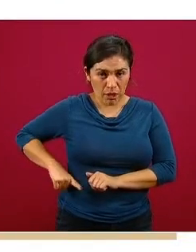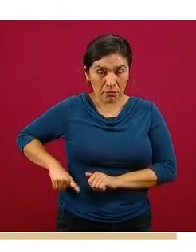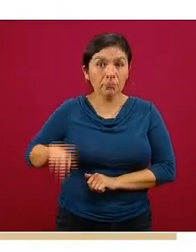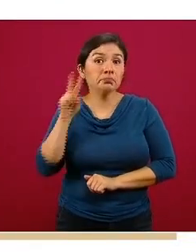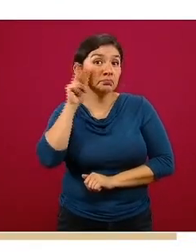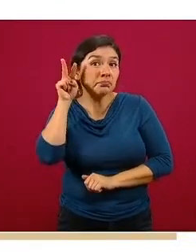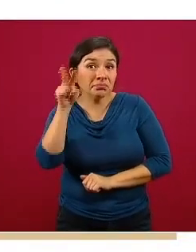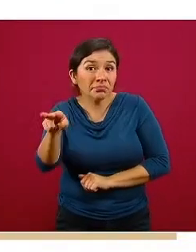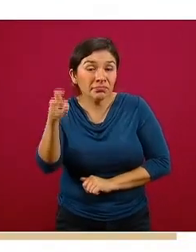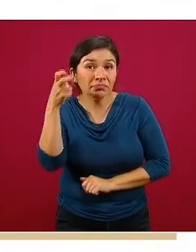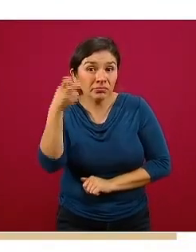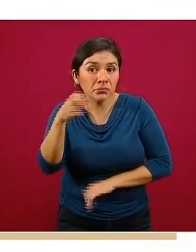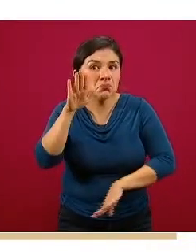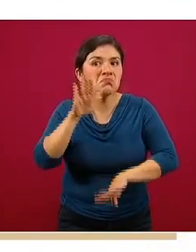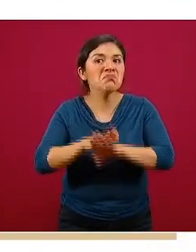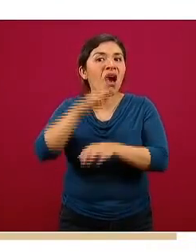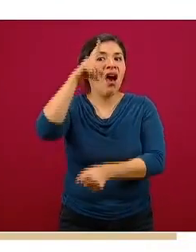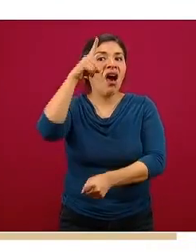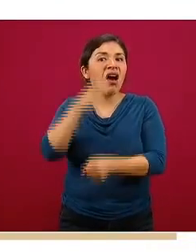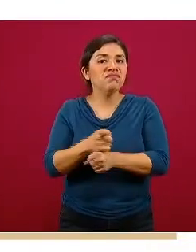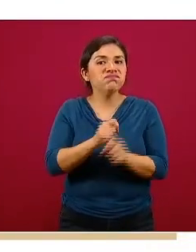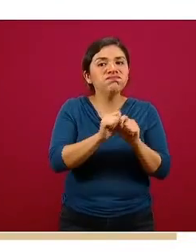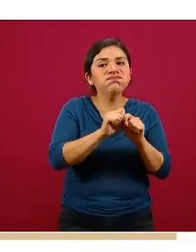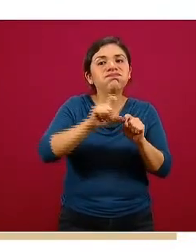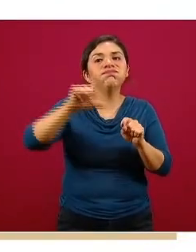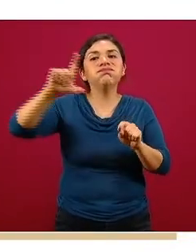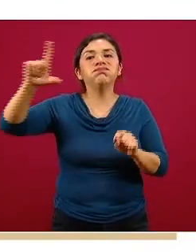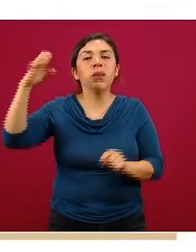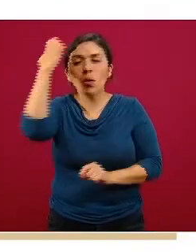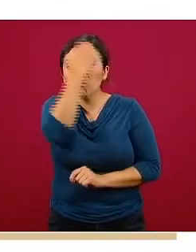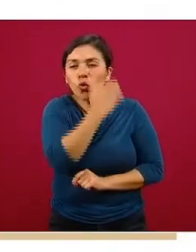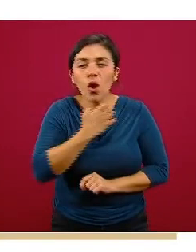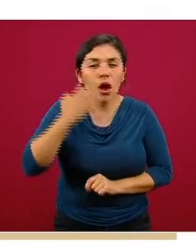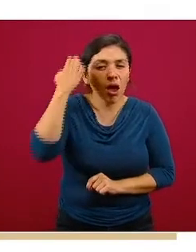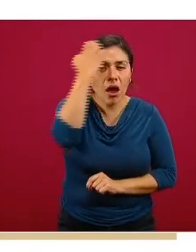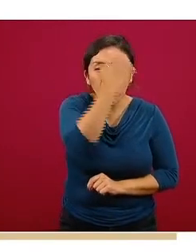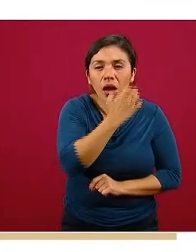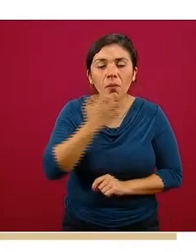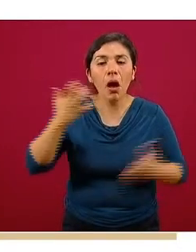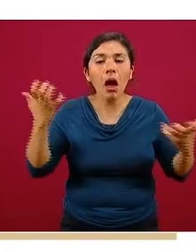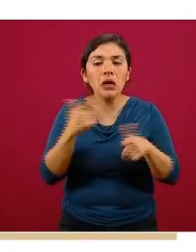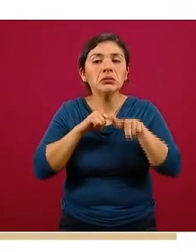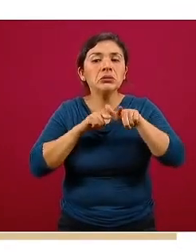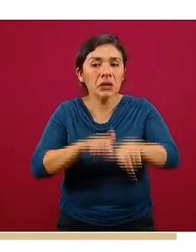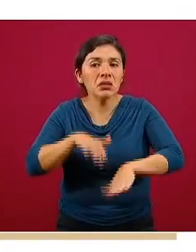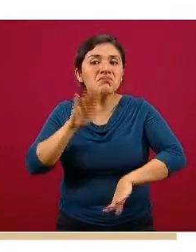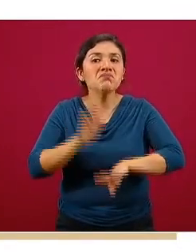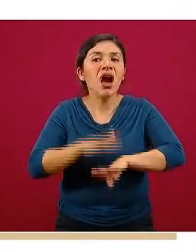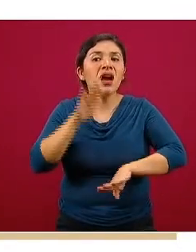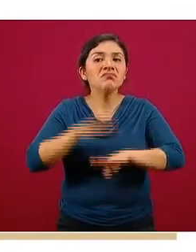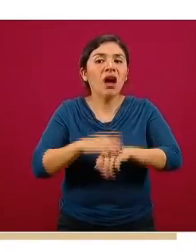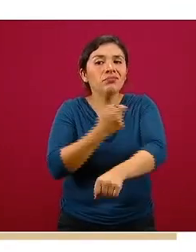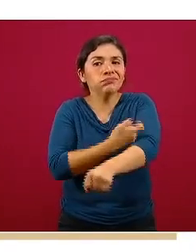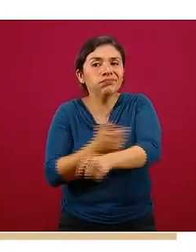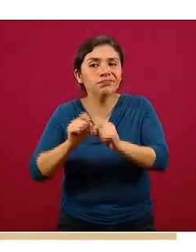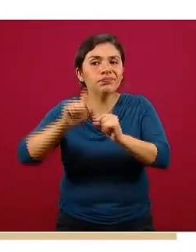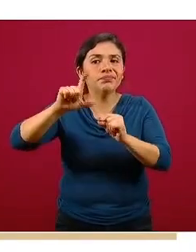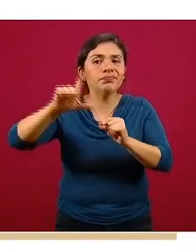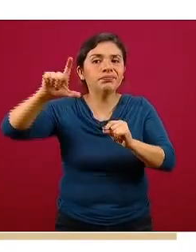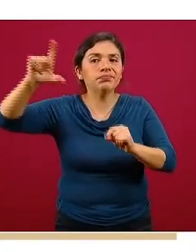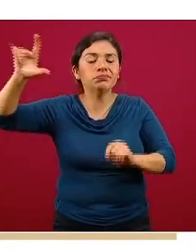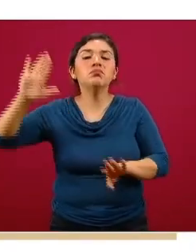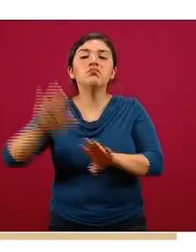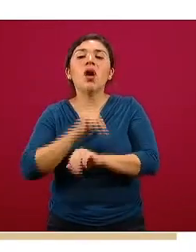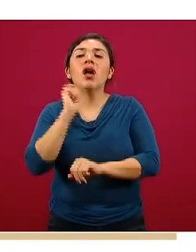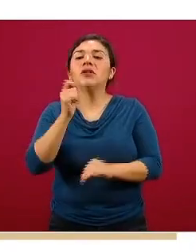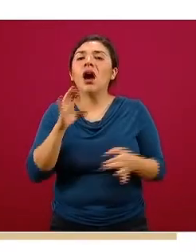cómo la tendencia y la cantidad de pruebas realizadas continúa incrementándose, porque esto va